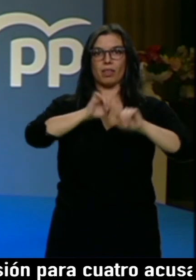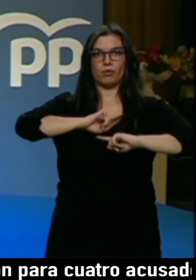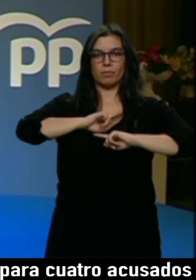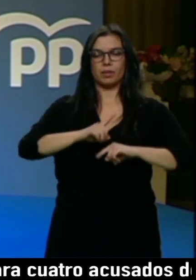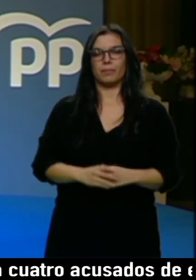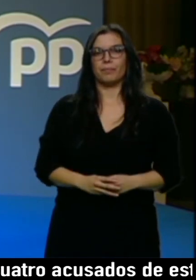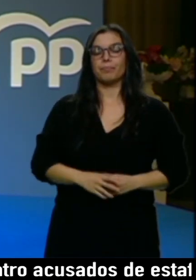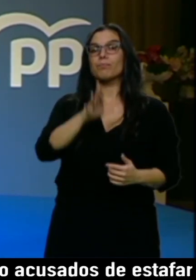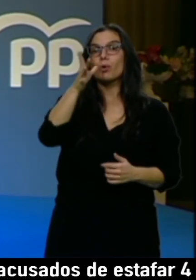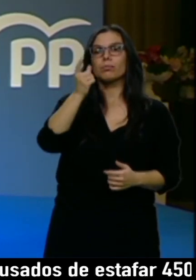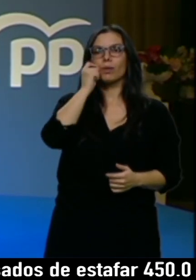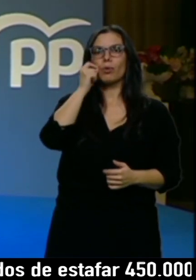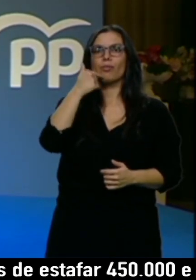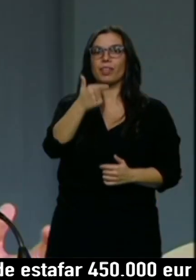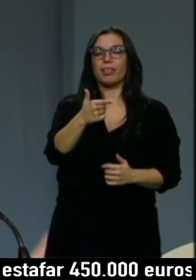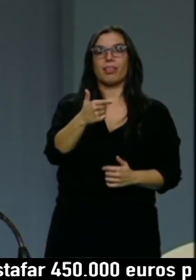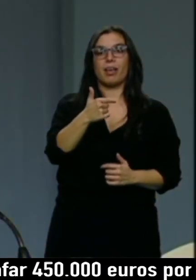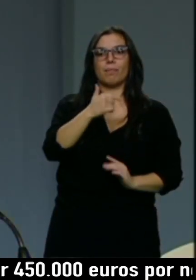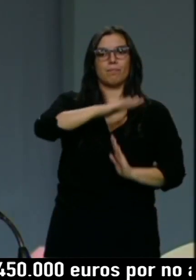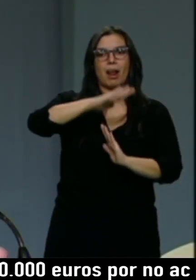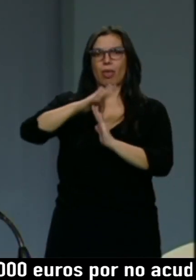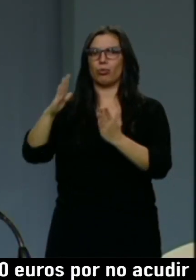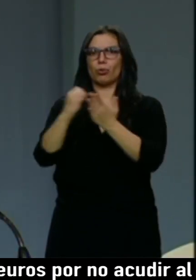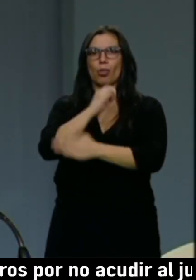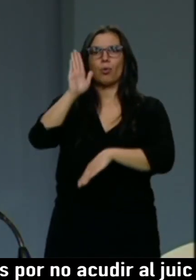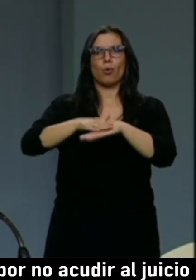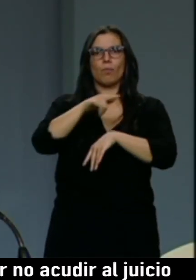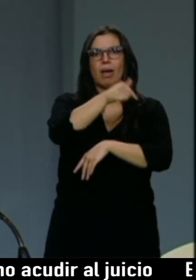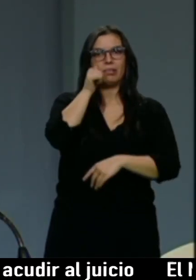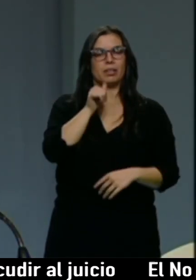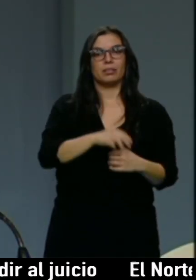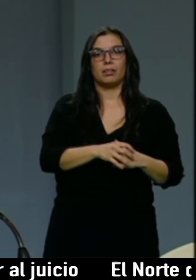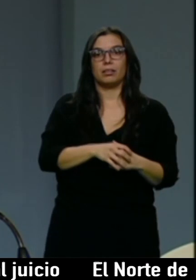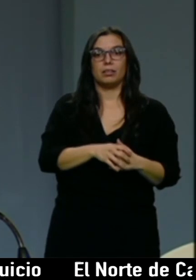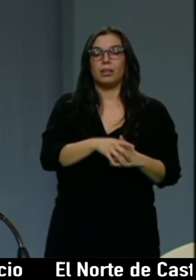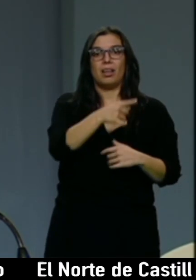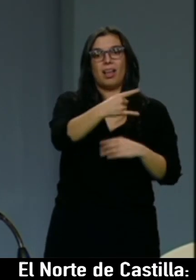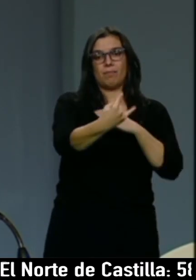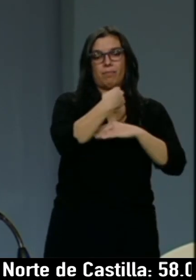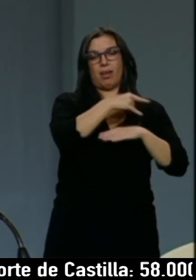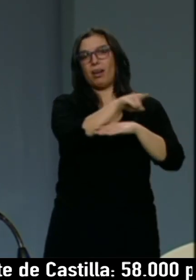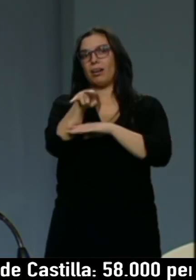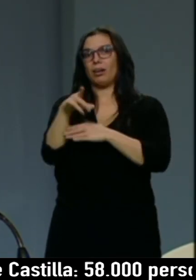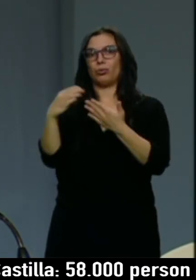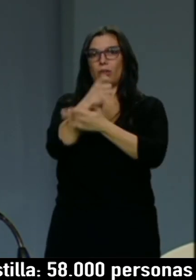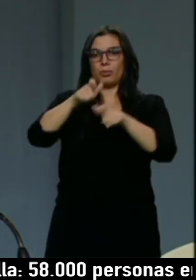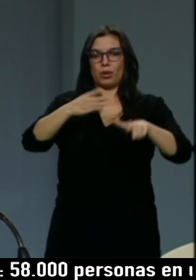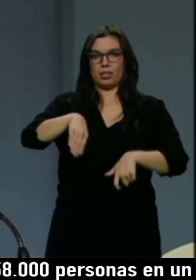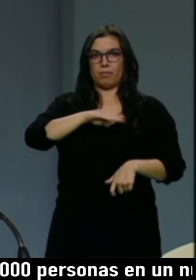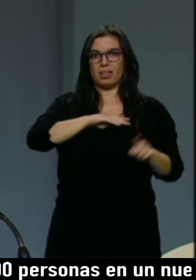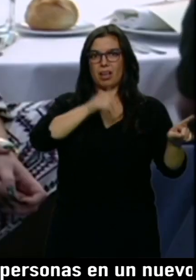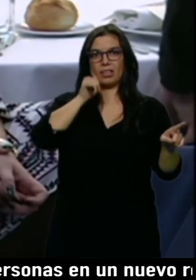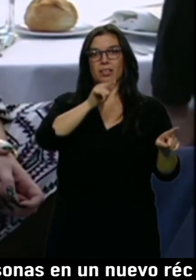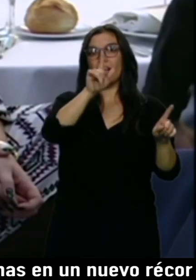de la paralización a Sánchez? Nos ha engañado a todos los españoles y quiero deciros, le va a salir el tiro por la